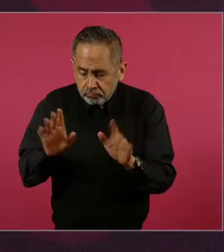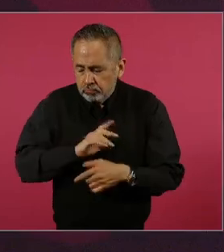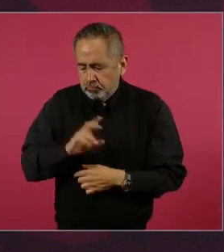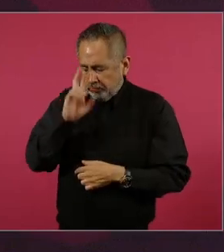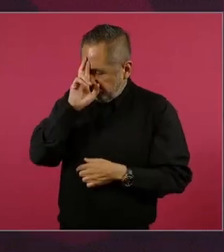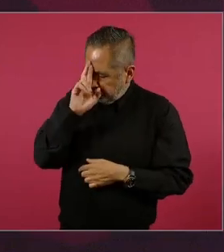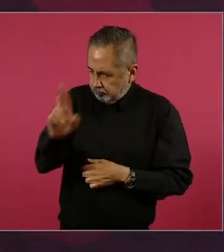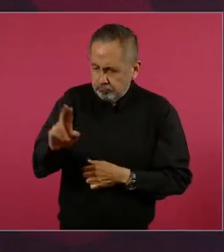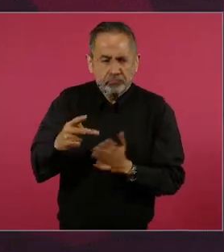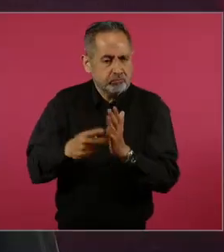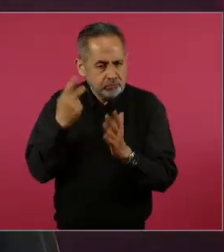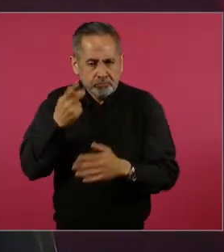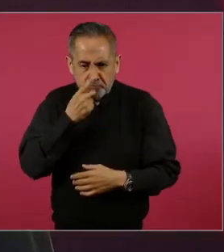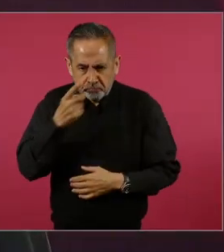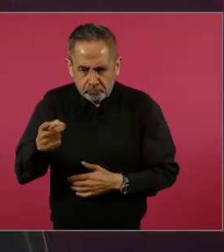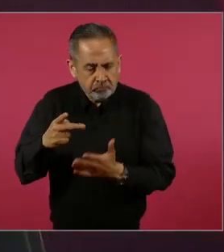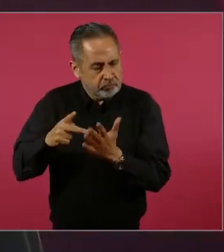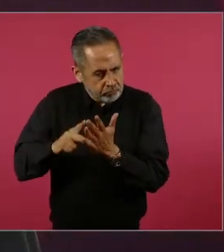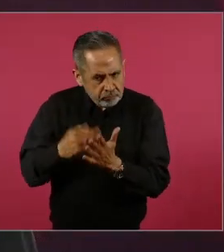repito, yo